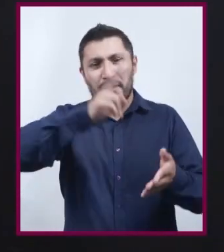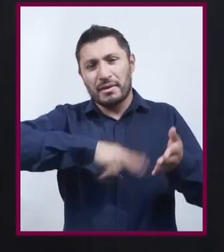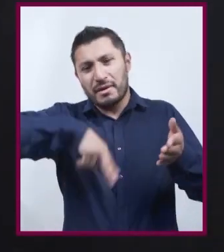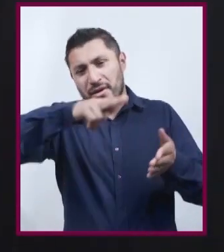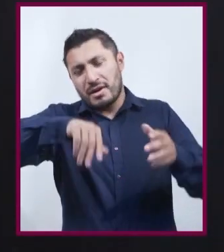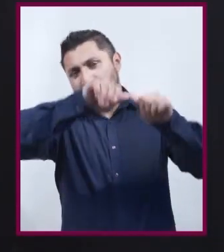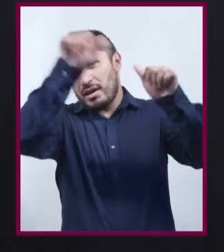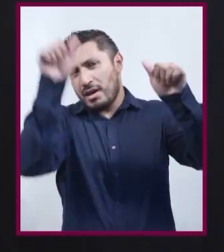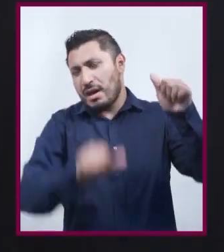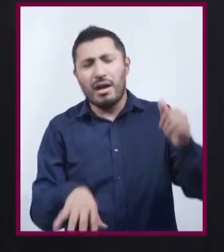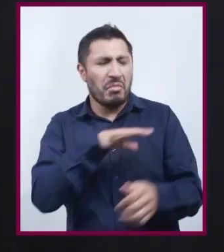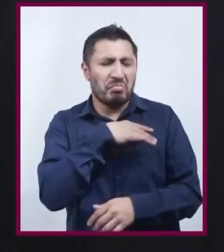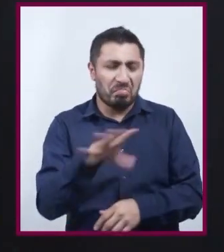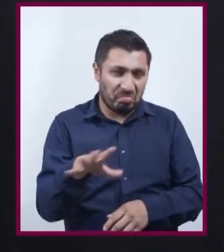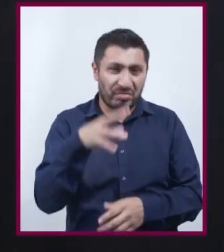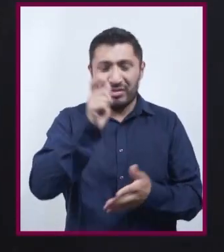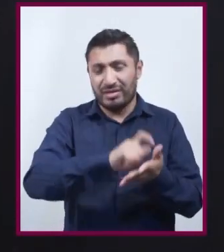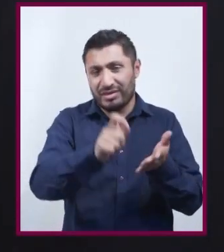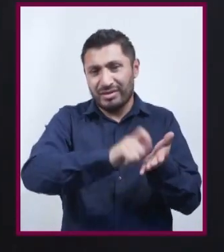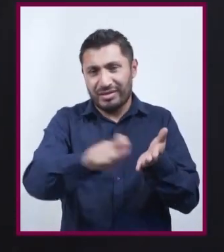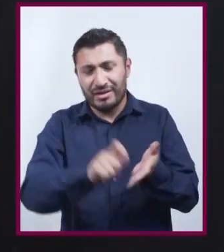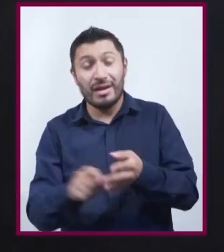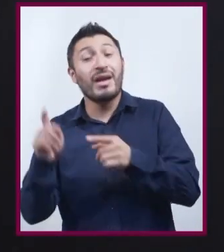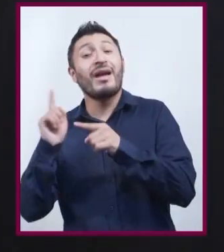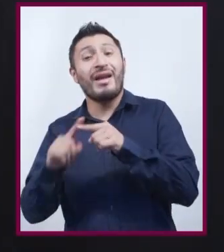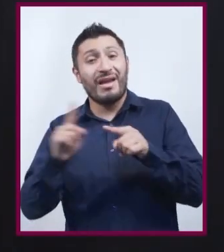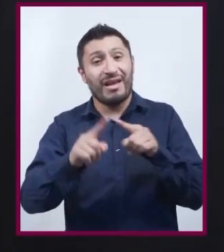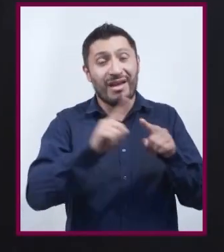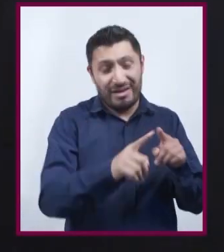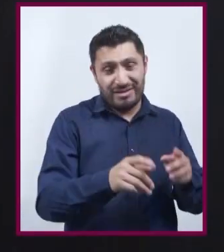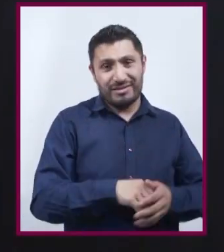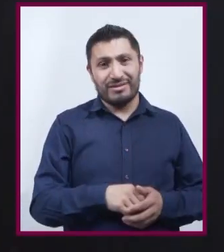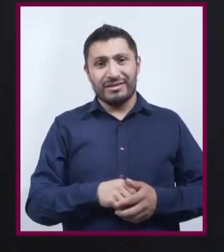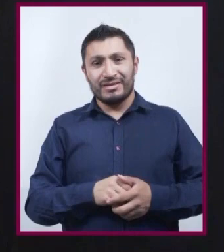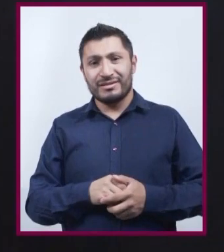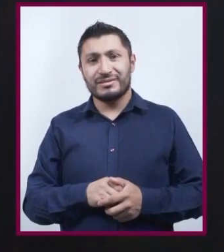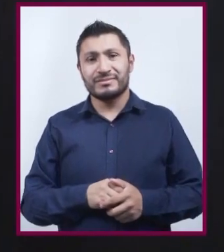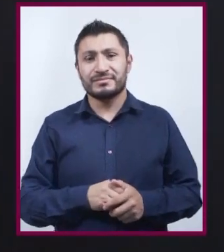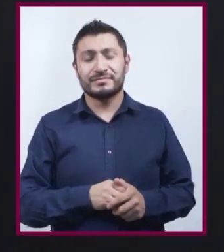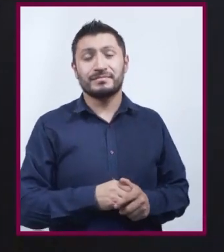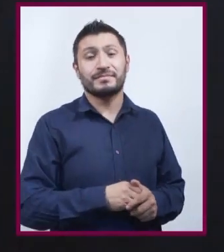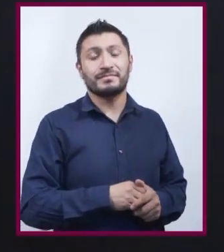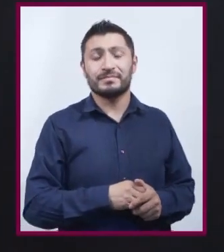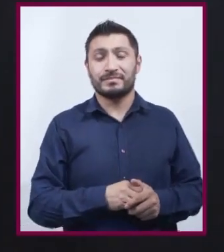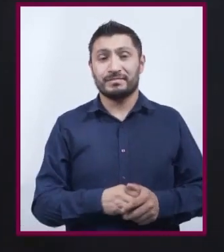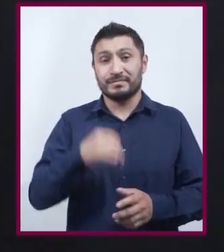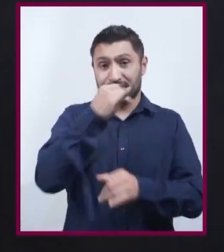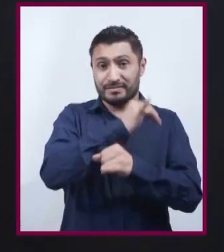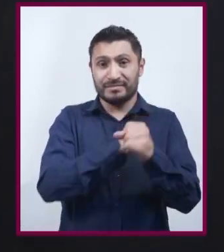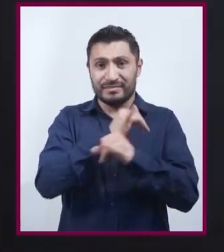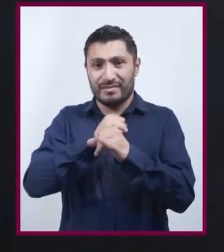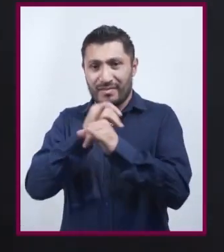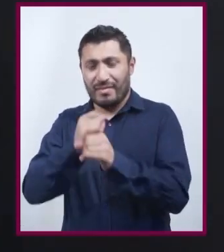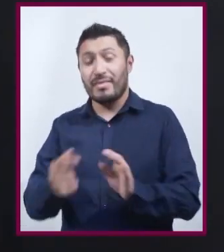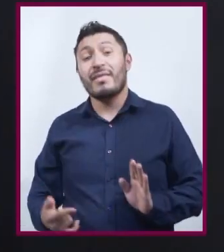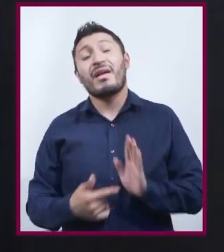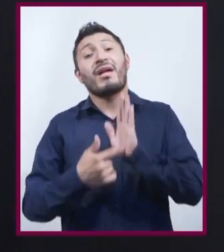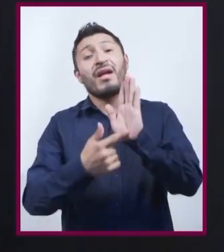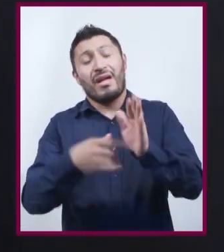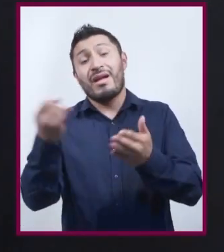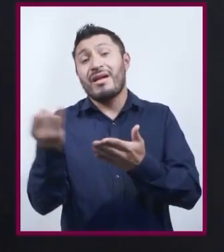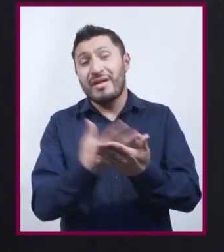surgieron investigaciones en torno a la pintura, el arte en general y las escrituras distintas a la alfabética.